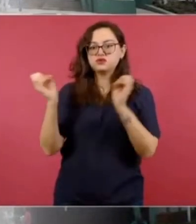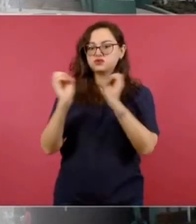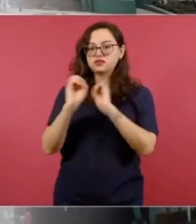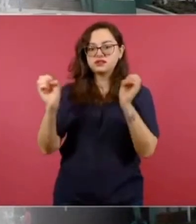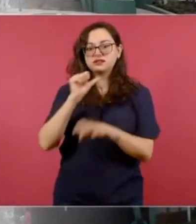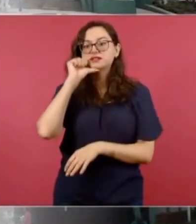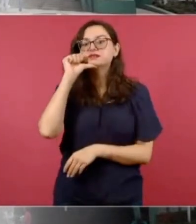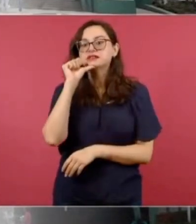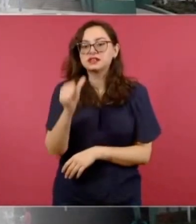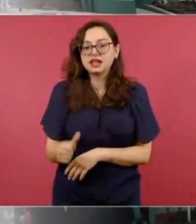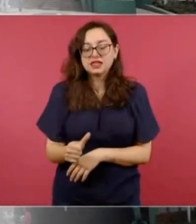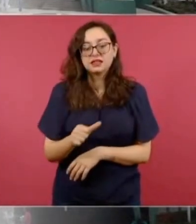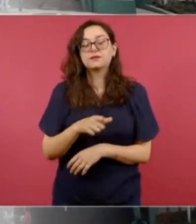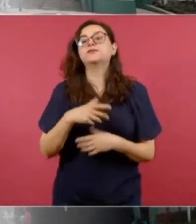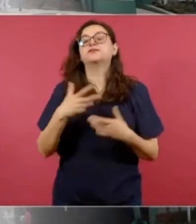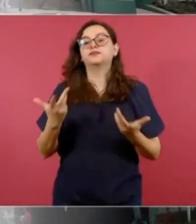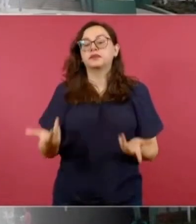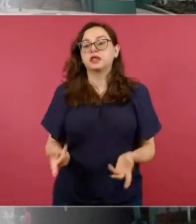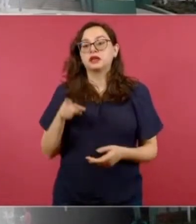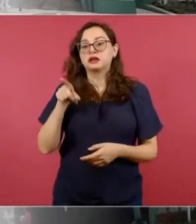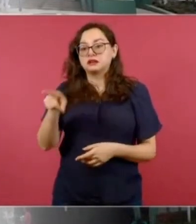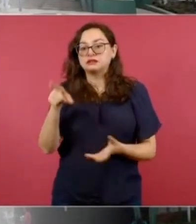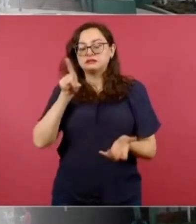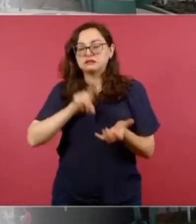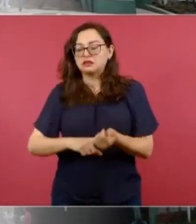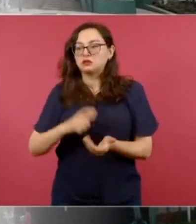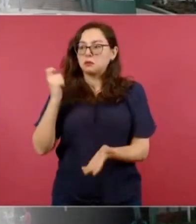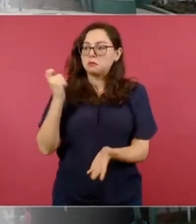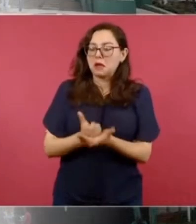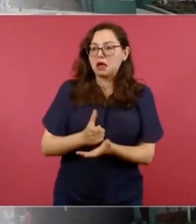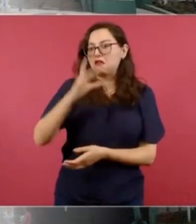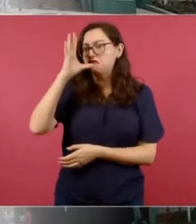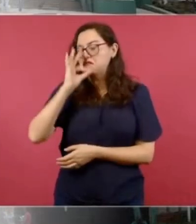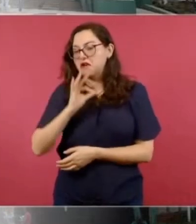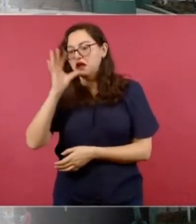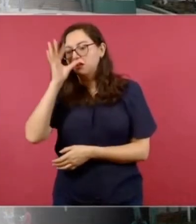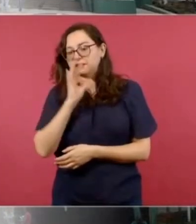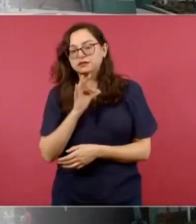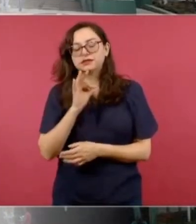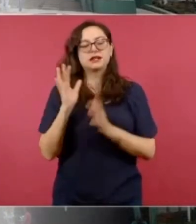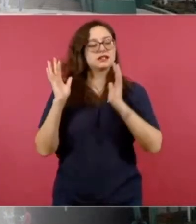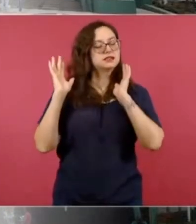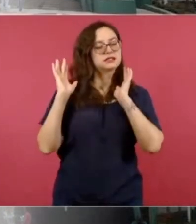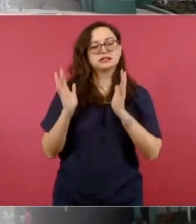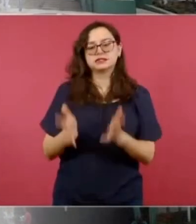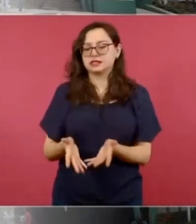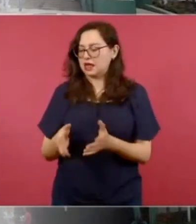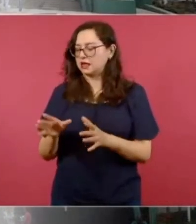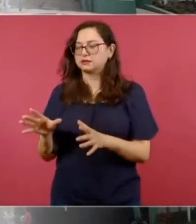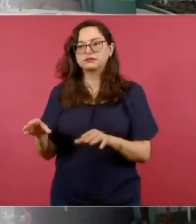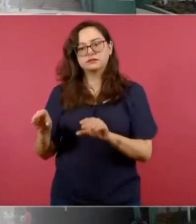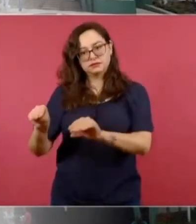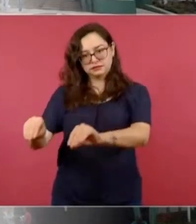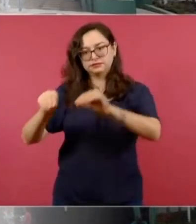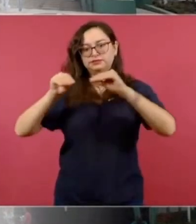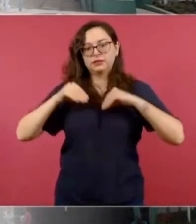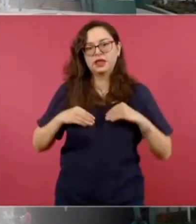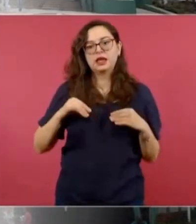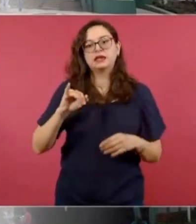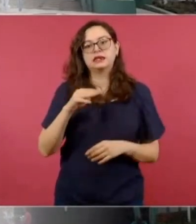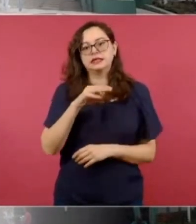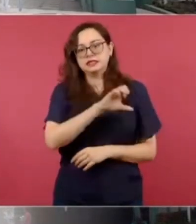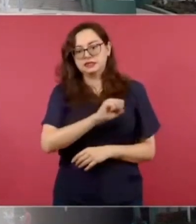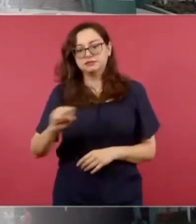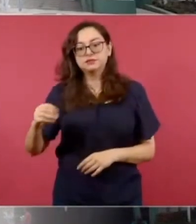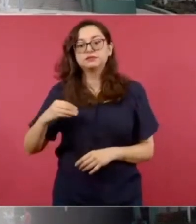en 2019 por pagos indebidos. Ahora se pasó a IMSS Bienestar y se